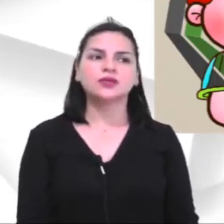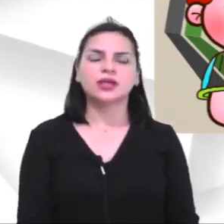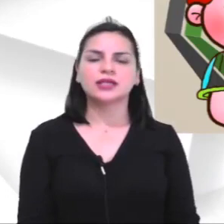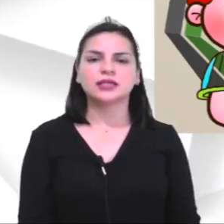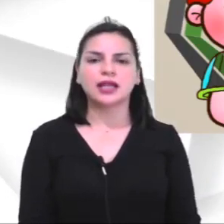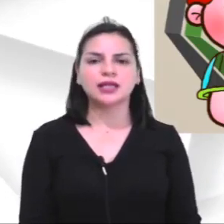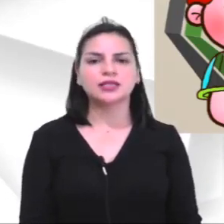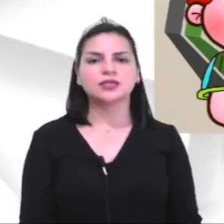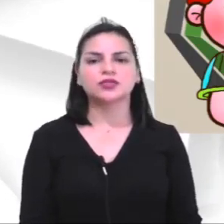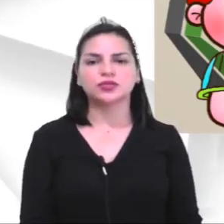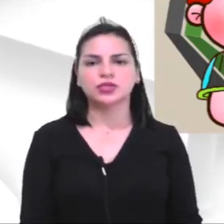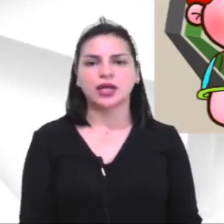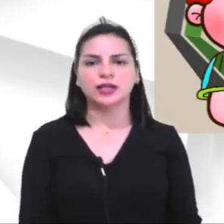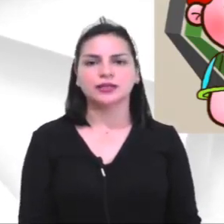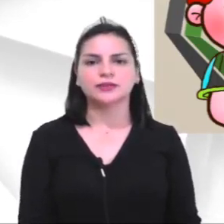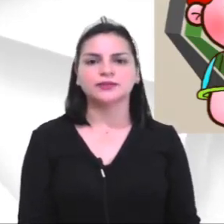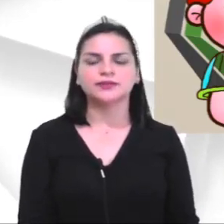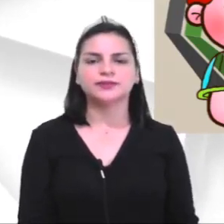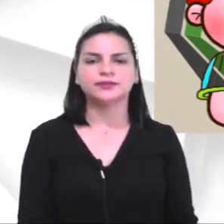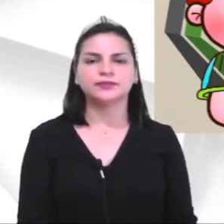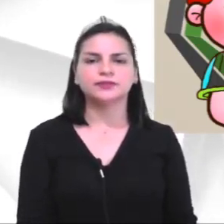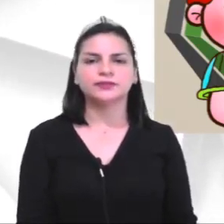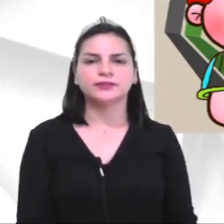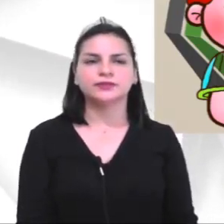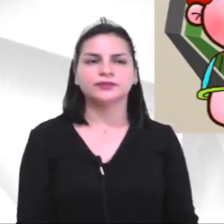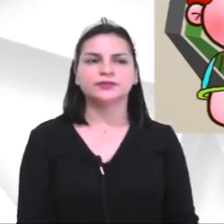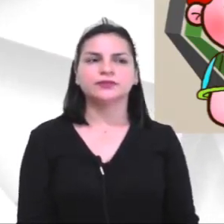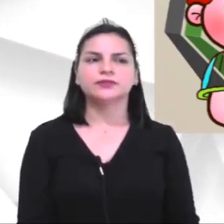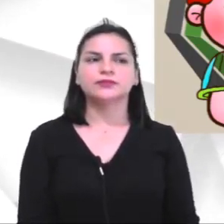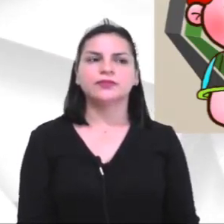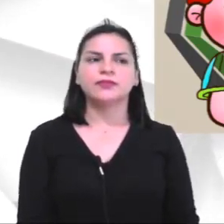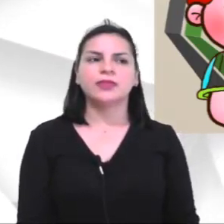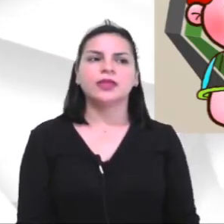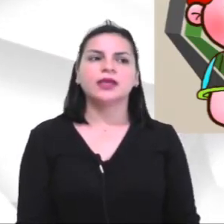¿Qué son las clases sociales?